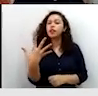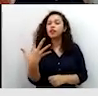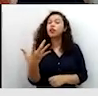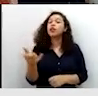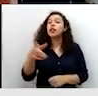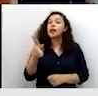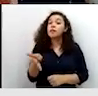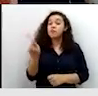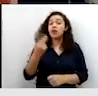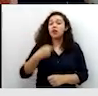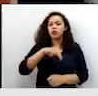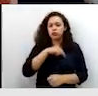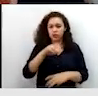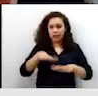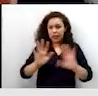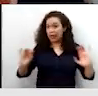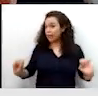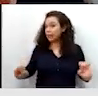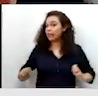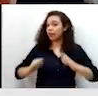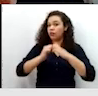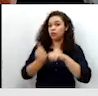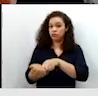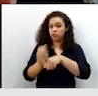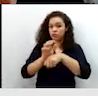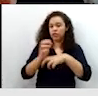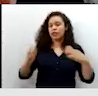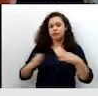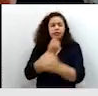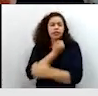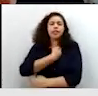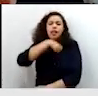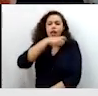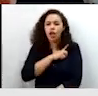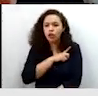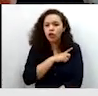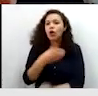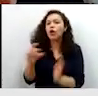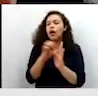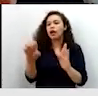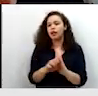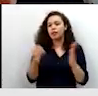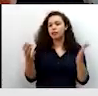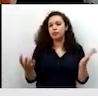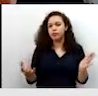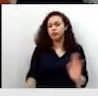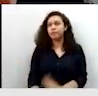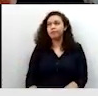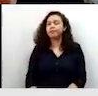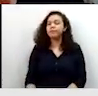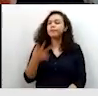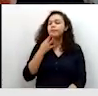estamos expuestos ante una emergencia sanitaria, como por ejemplo sería